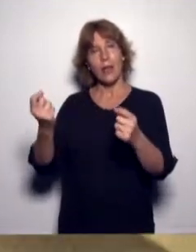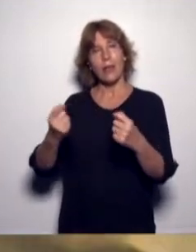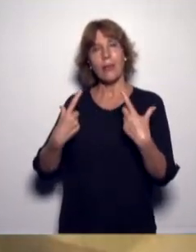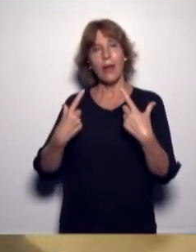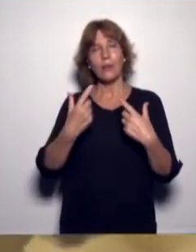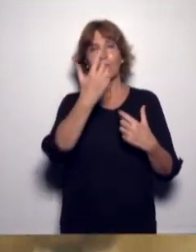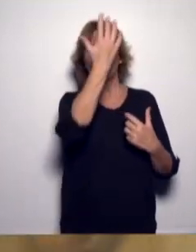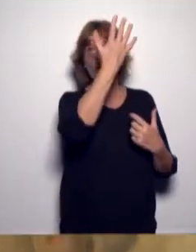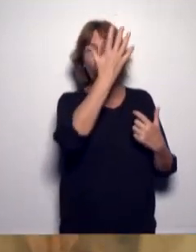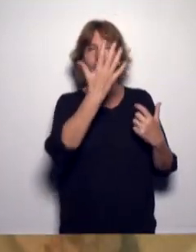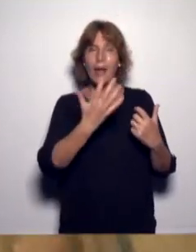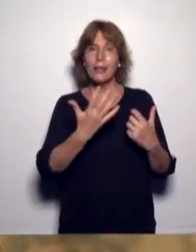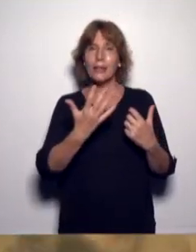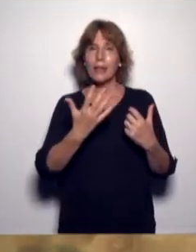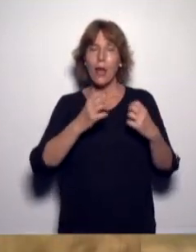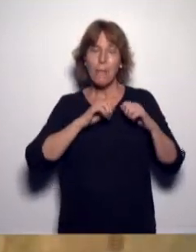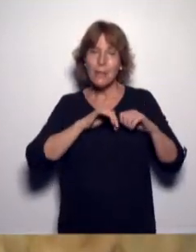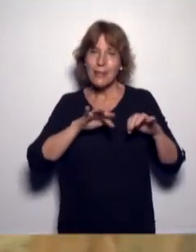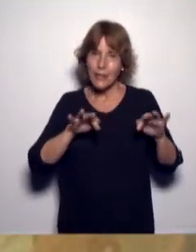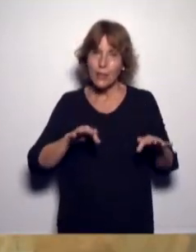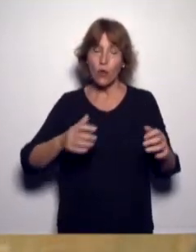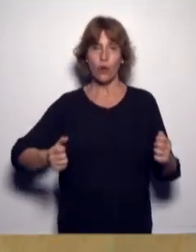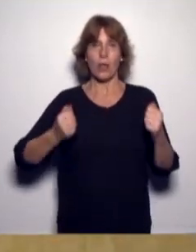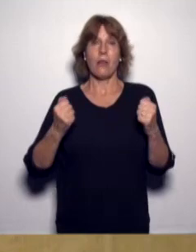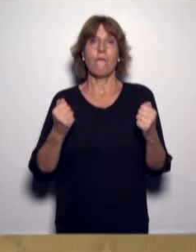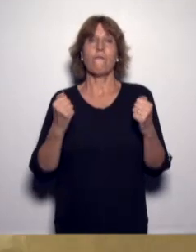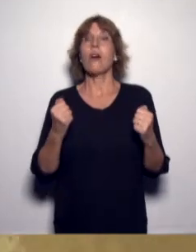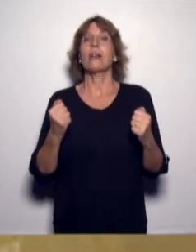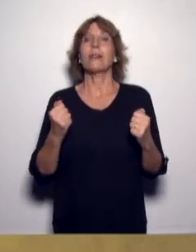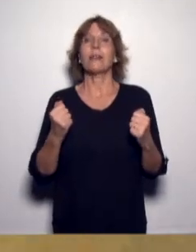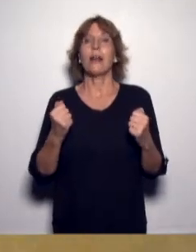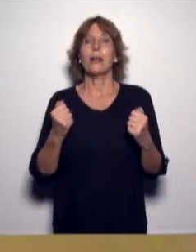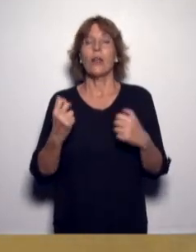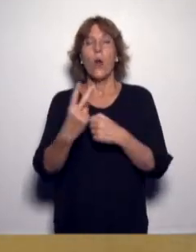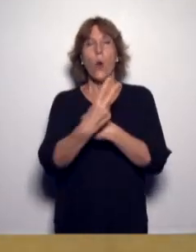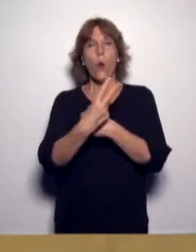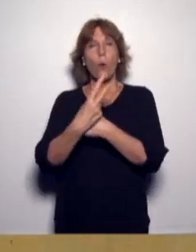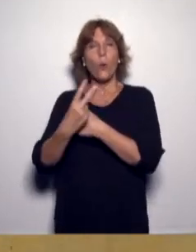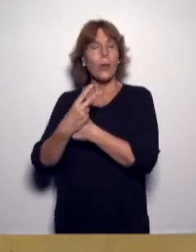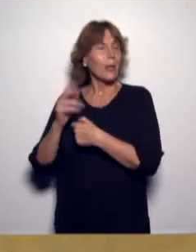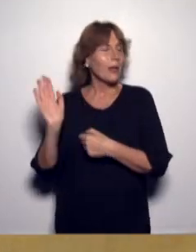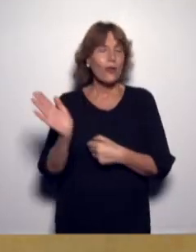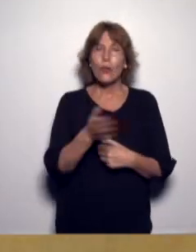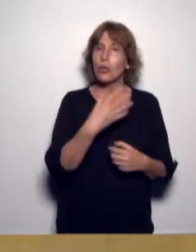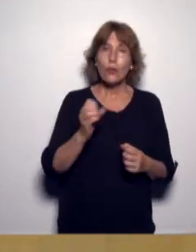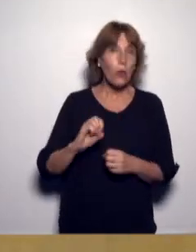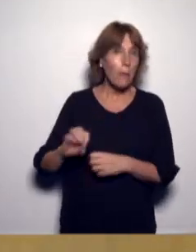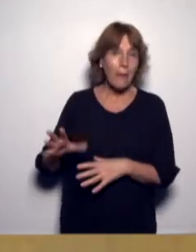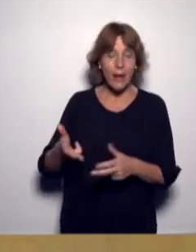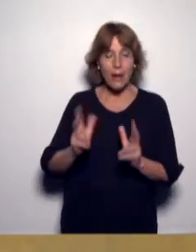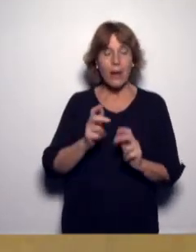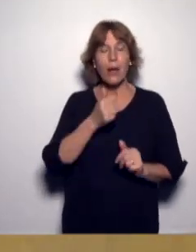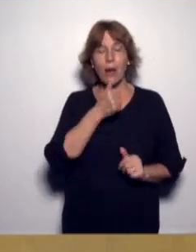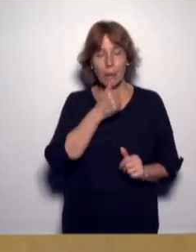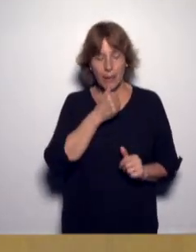Concédenos gracia, misericordia y valentía, y defiéndenos de todo mal.